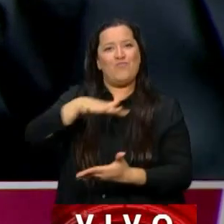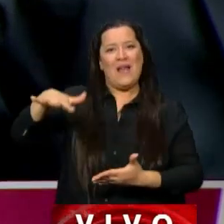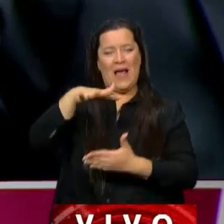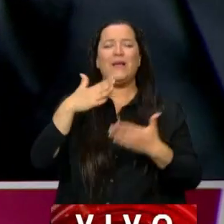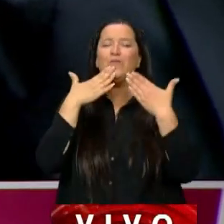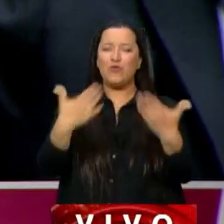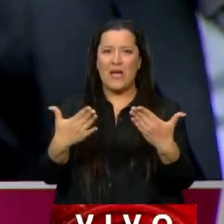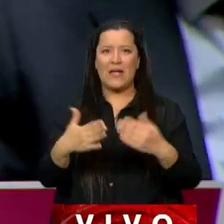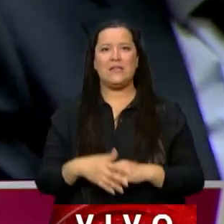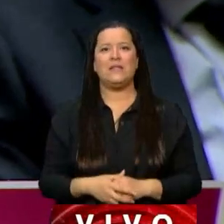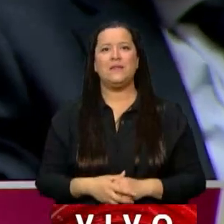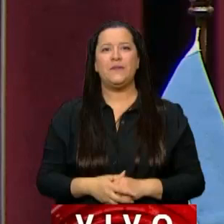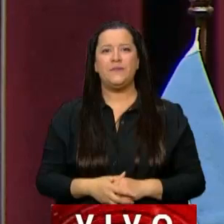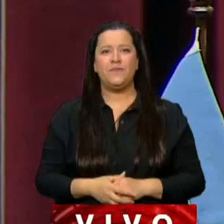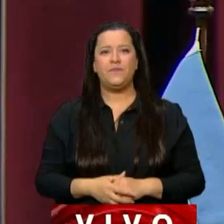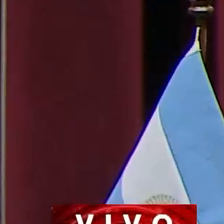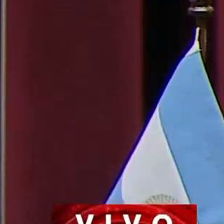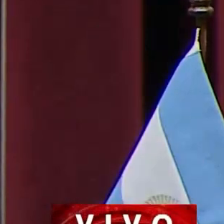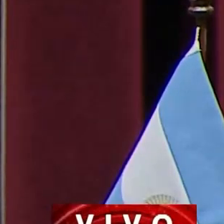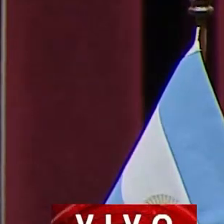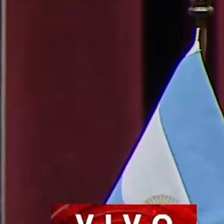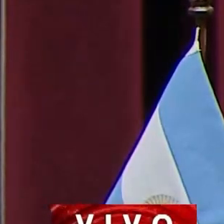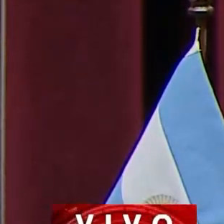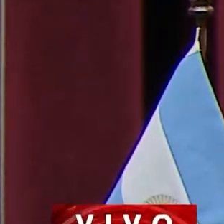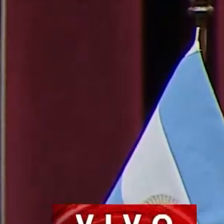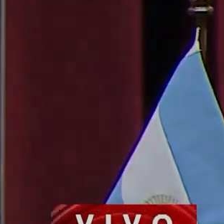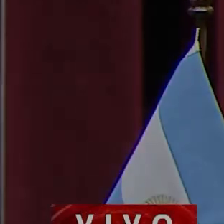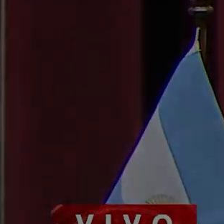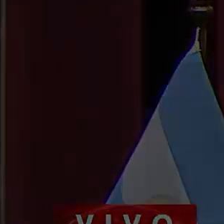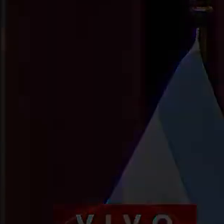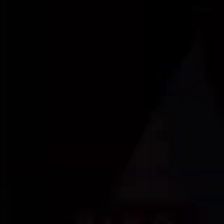pasado. Muchas gracias, señora presidenta. Gracias, diputado Di Giacomo.